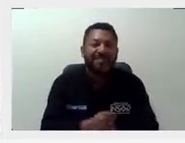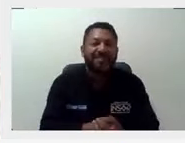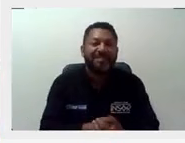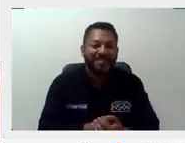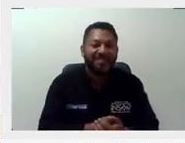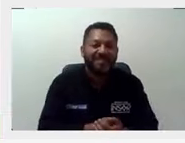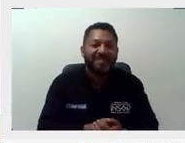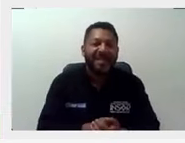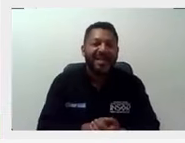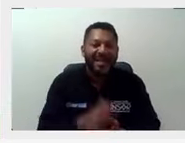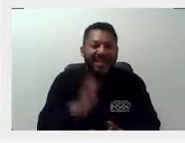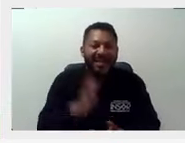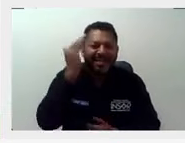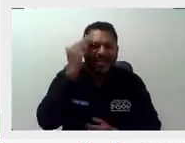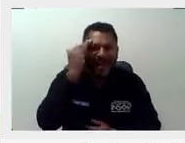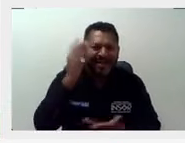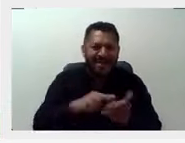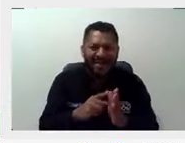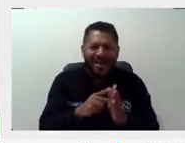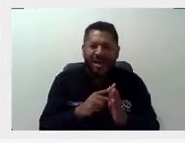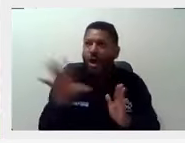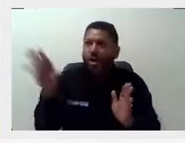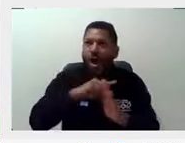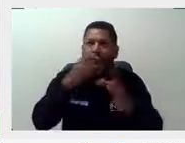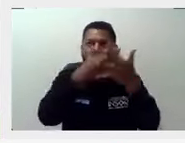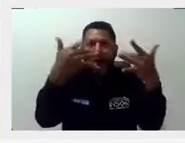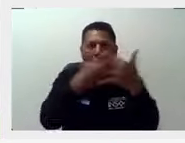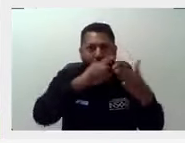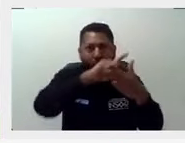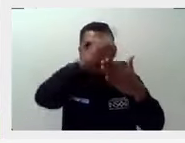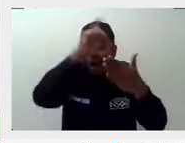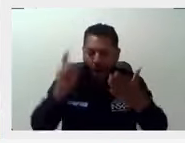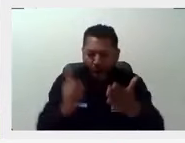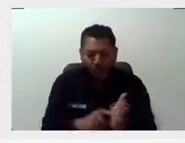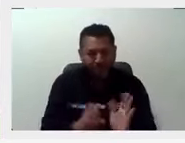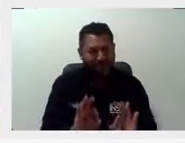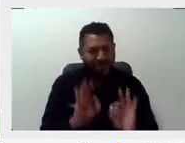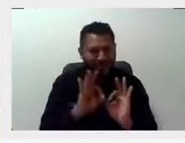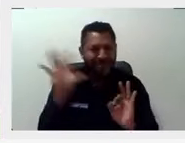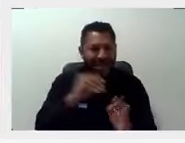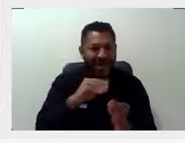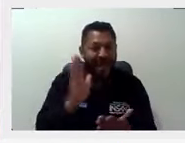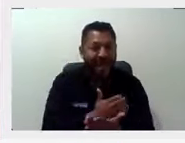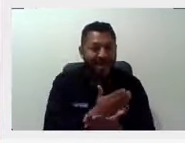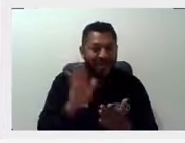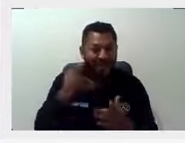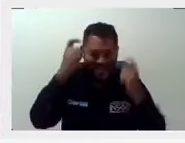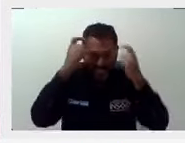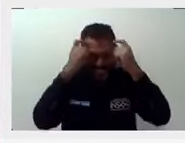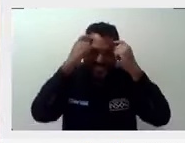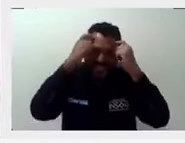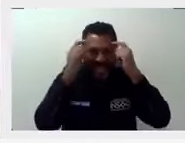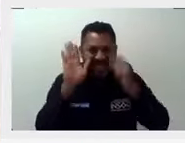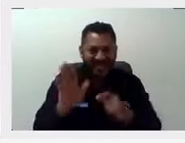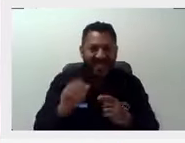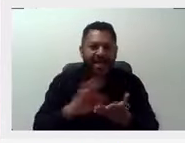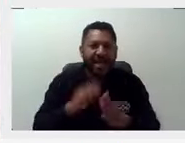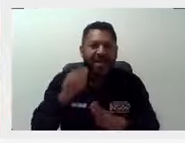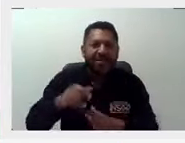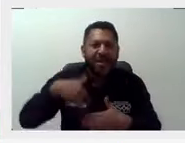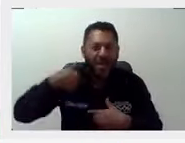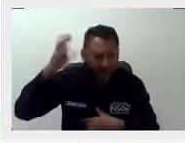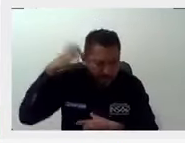hasta de la primera a la última nota de las canciones de Disney. Yo no me las sé, se sabe desde las del Jorobado de Notre Dame,